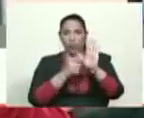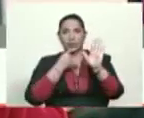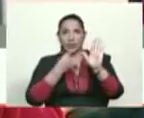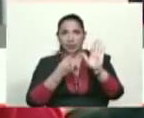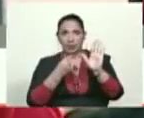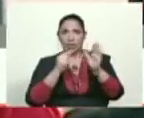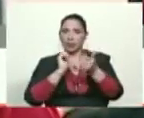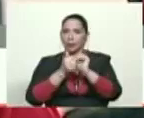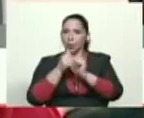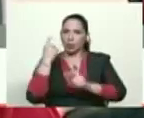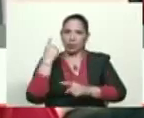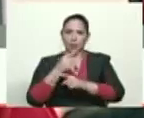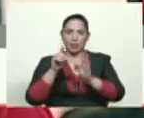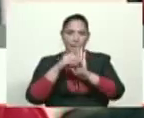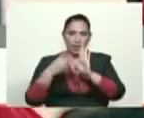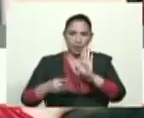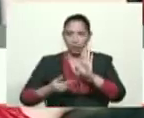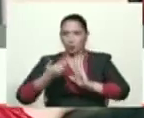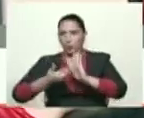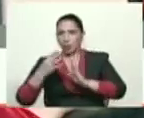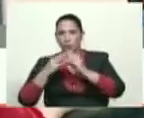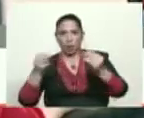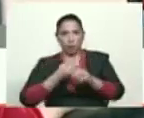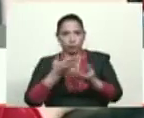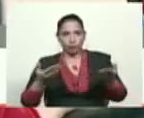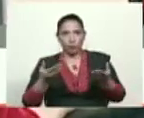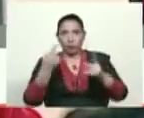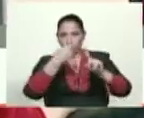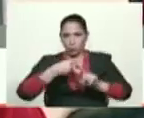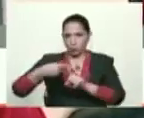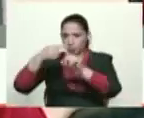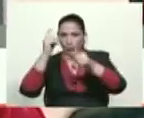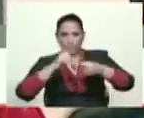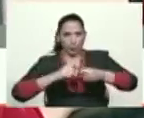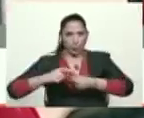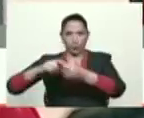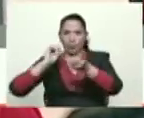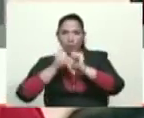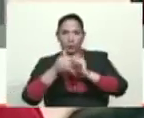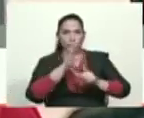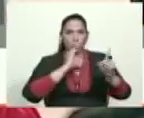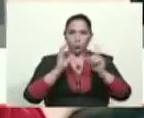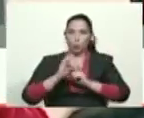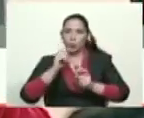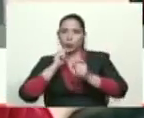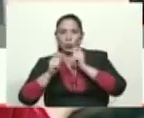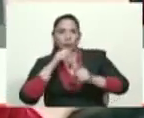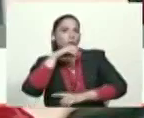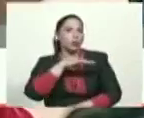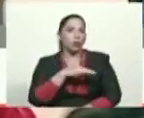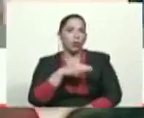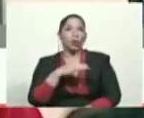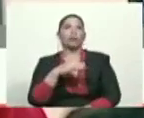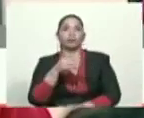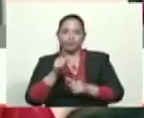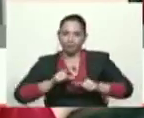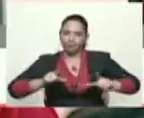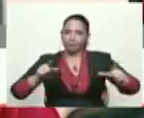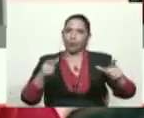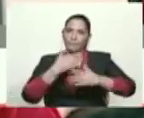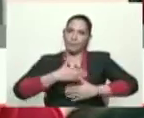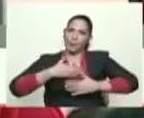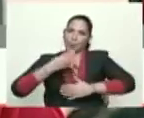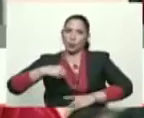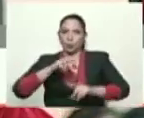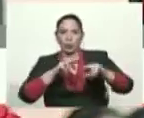que el deporte es un derecho fundamental para todos y para todos así que nos sumamos con el deporte la cultura el turismo la historia para que estos espacios sean de disfrute para todos